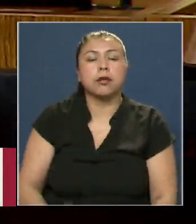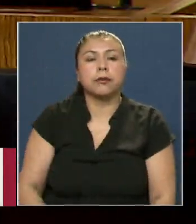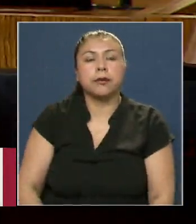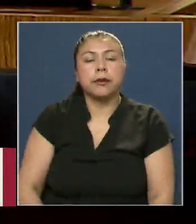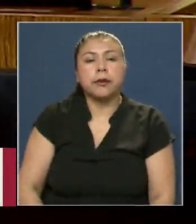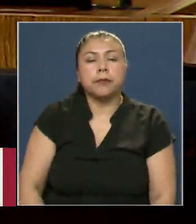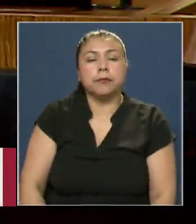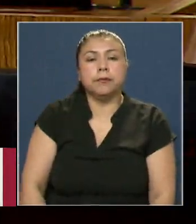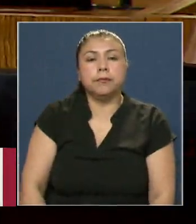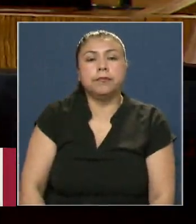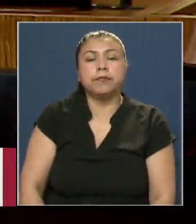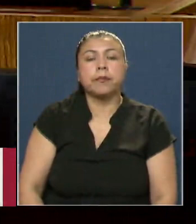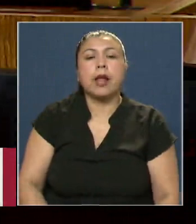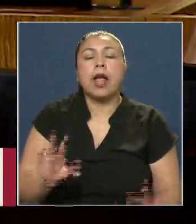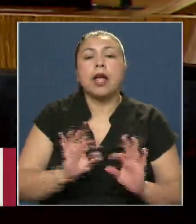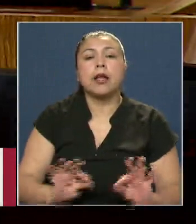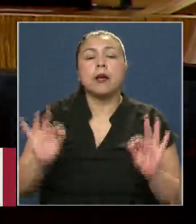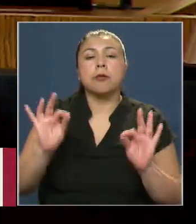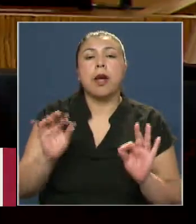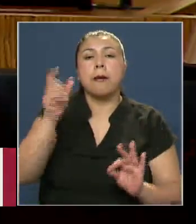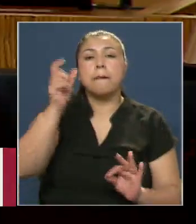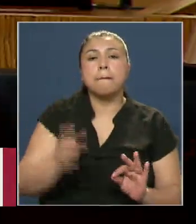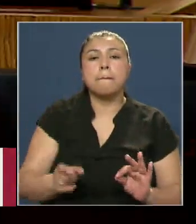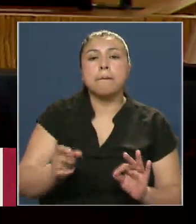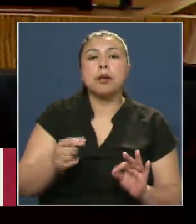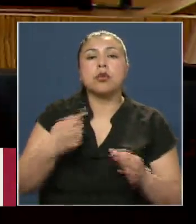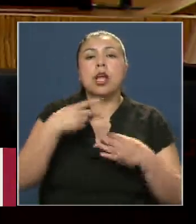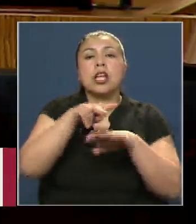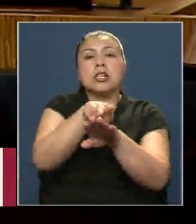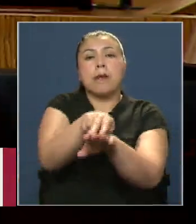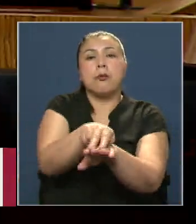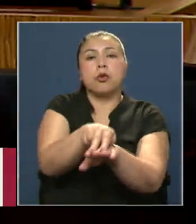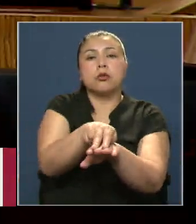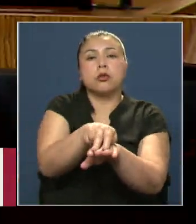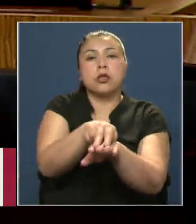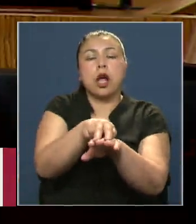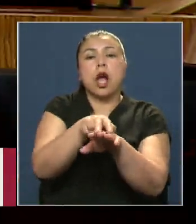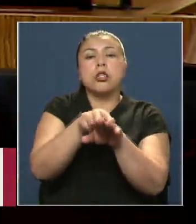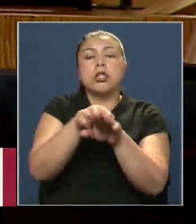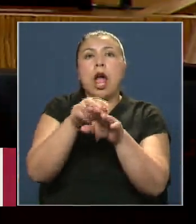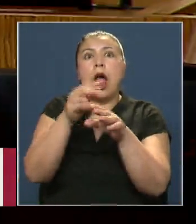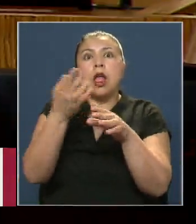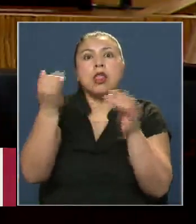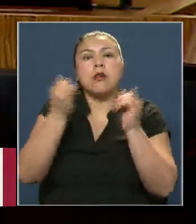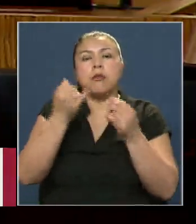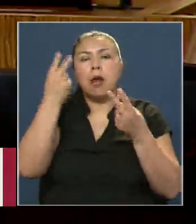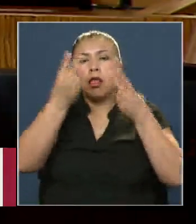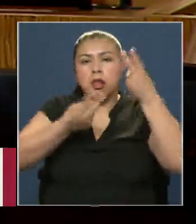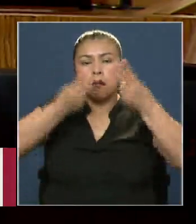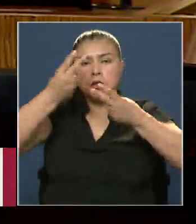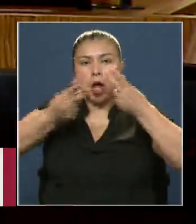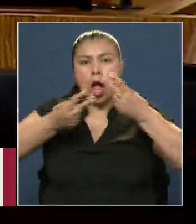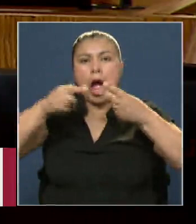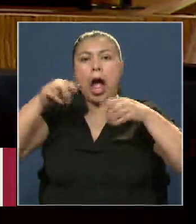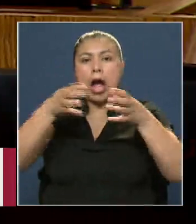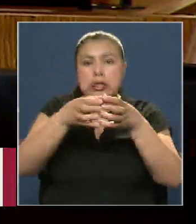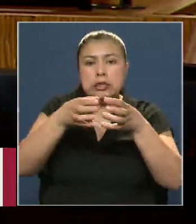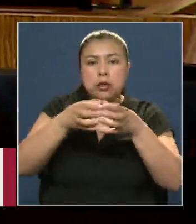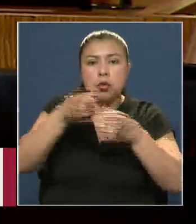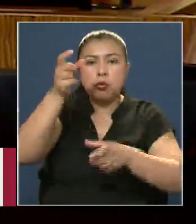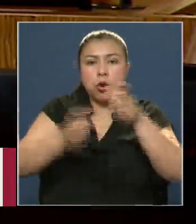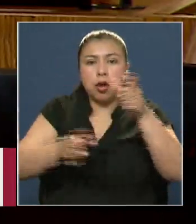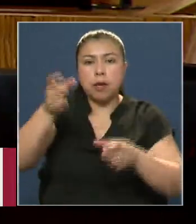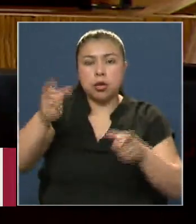discapacidad, principalmente personas postradas, de manera de poder visibilizar a este colectivo de